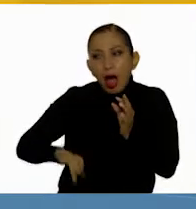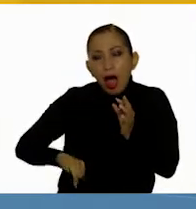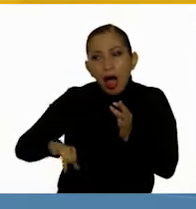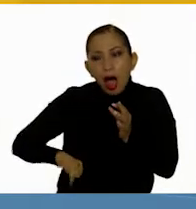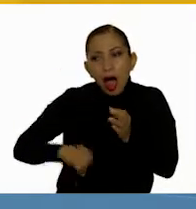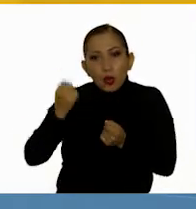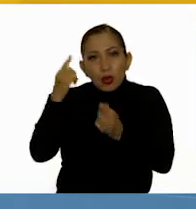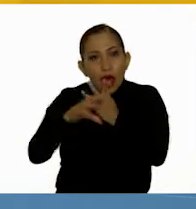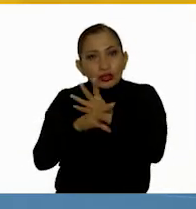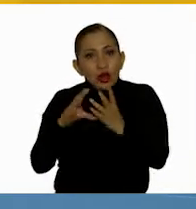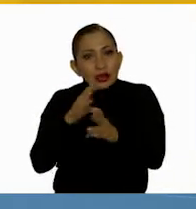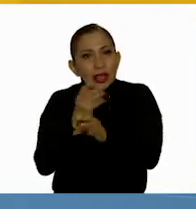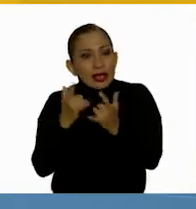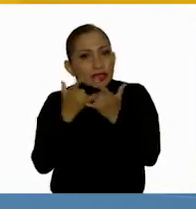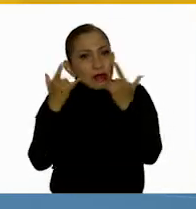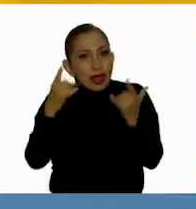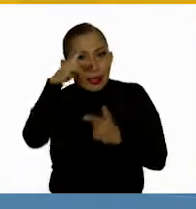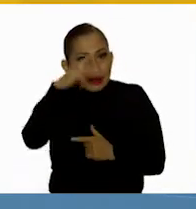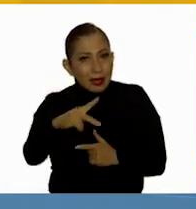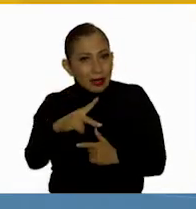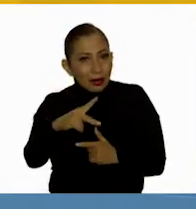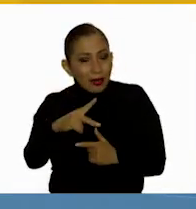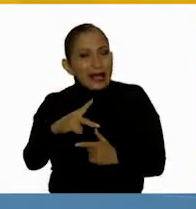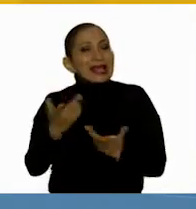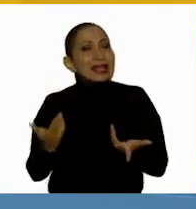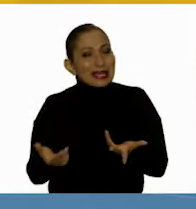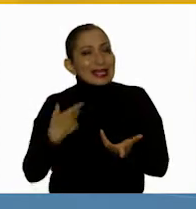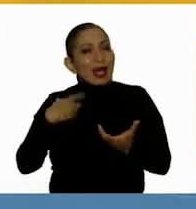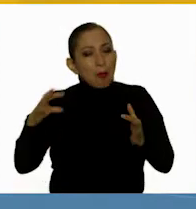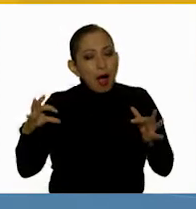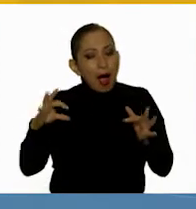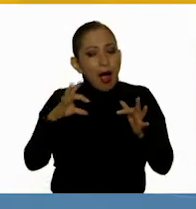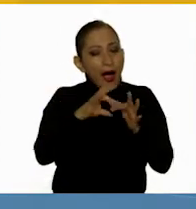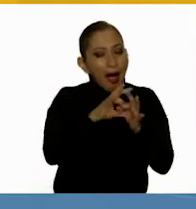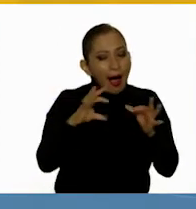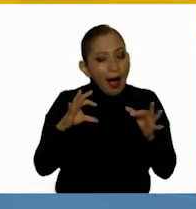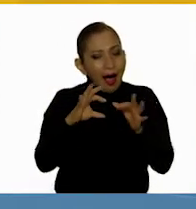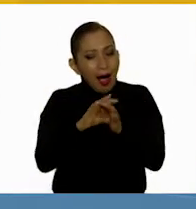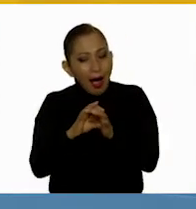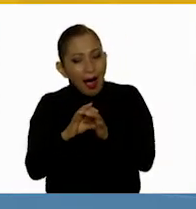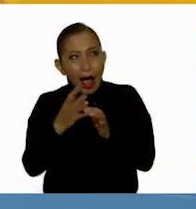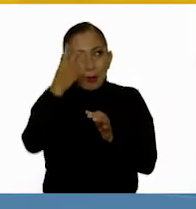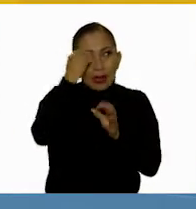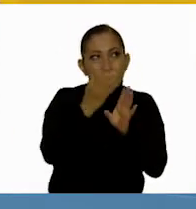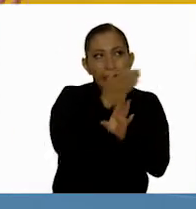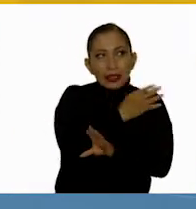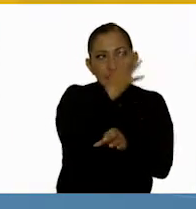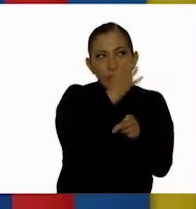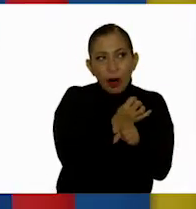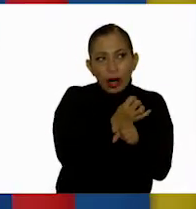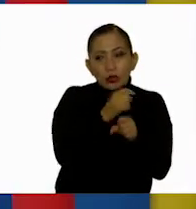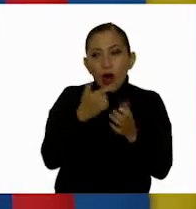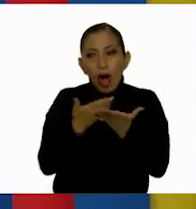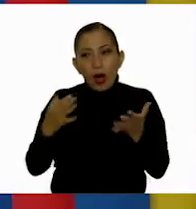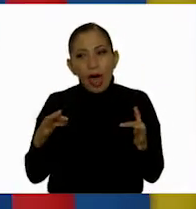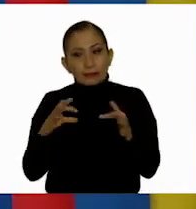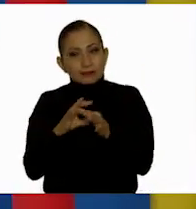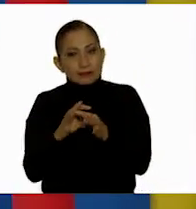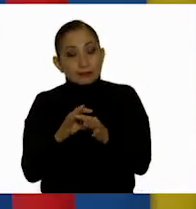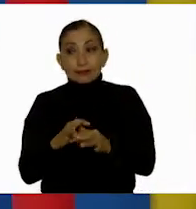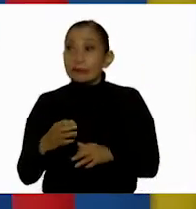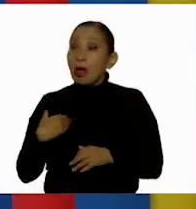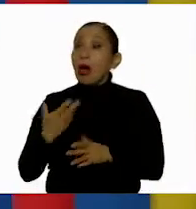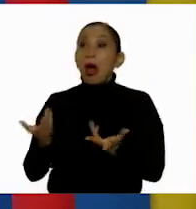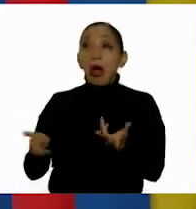de los aspectos sobre la historia de nuestro país y así poder relacionarlo con lo que se aprendió en cuarto de primaria. Suena perfecto,